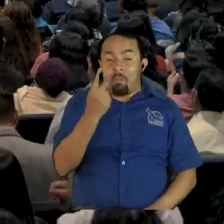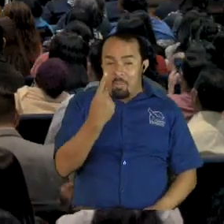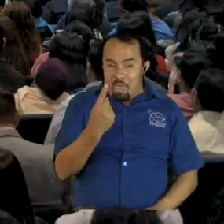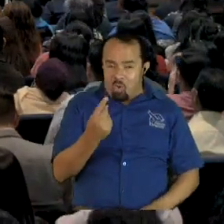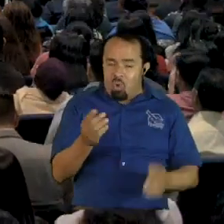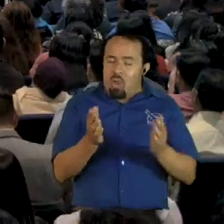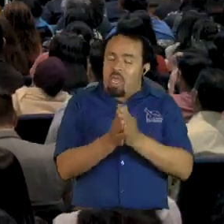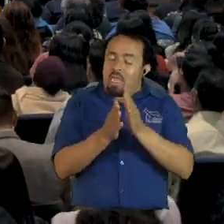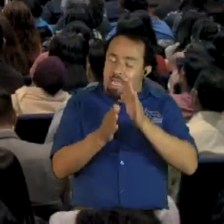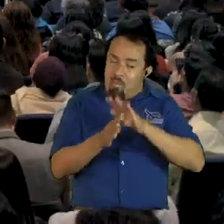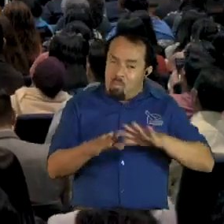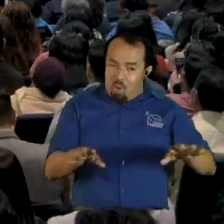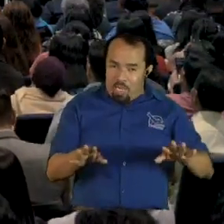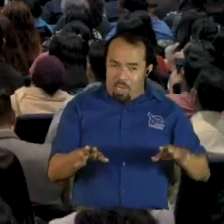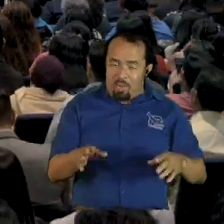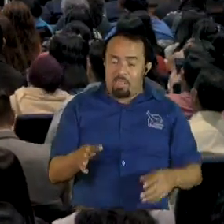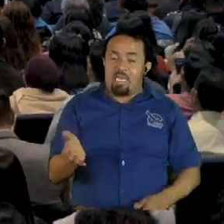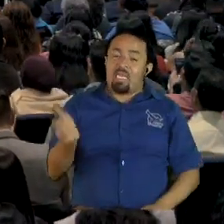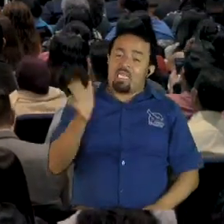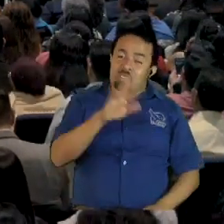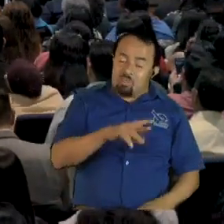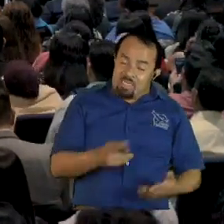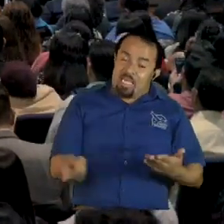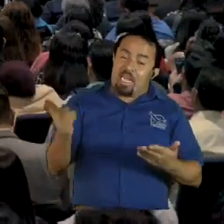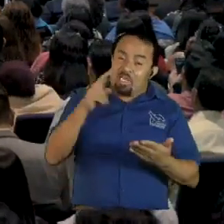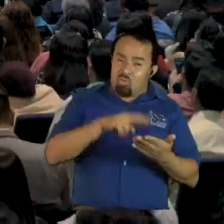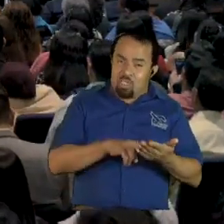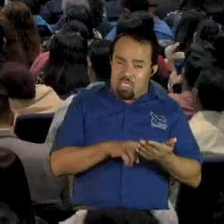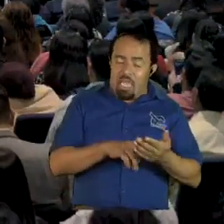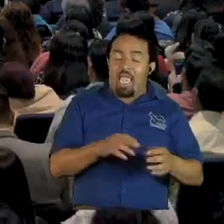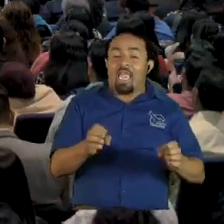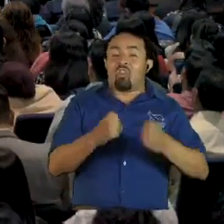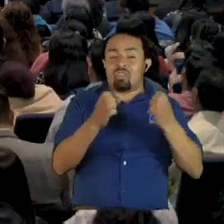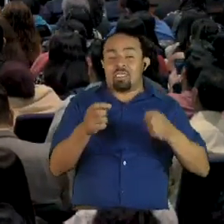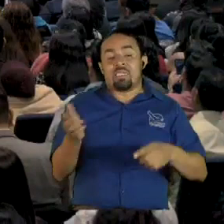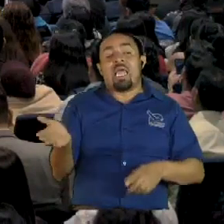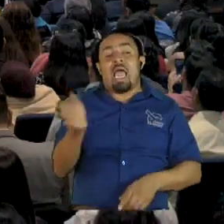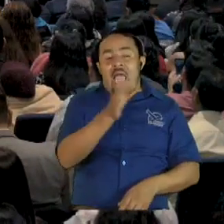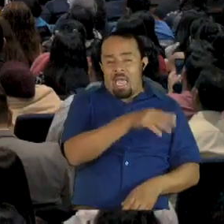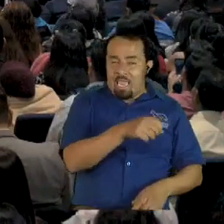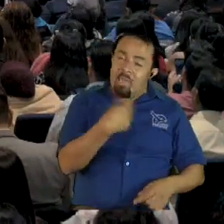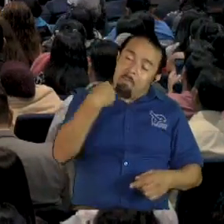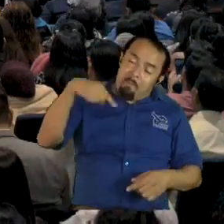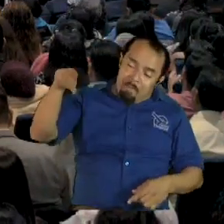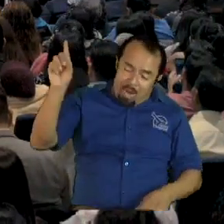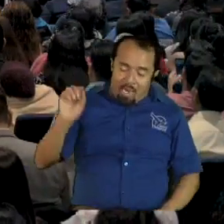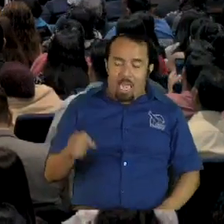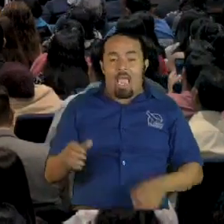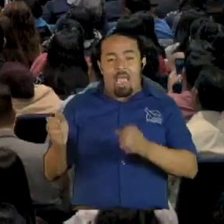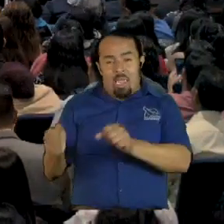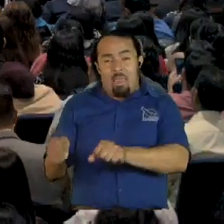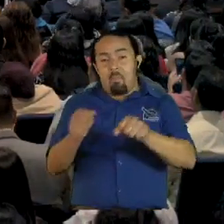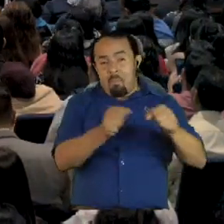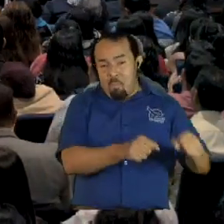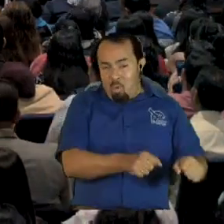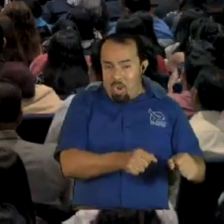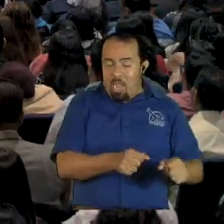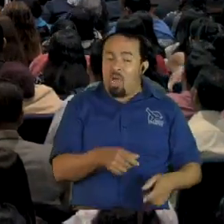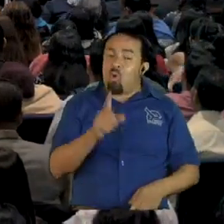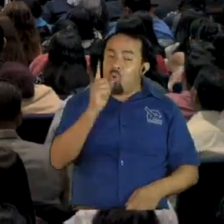Muera, baja al infierno y resucita y pone su propia iglesia. Porque el que puso su iglesia se llama Jesucristo y eso fue lo que